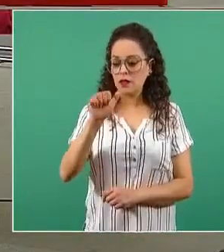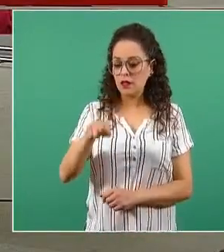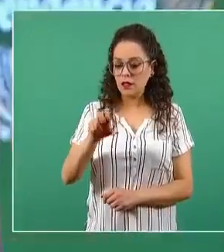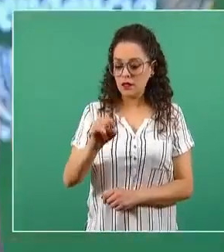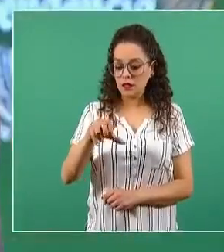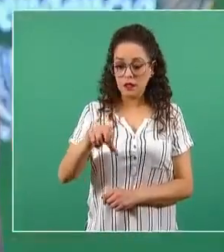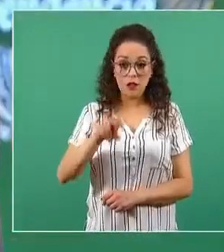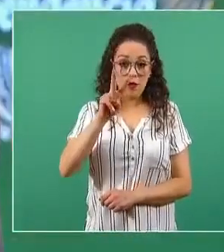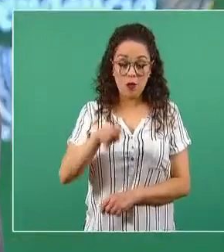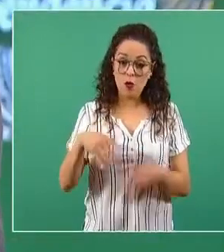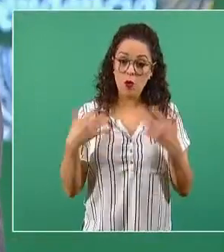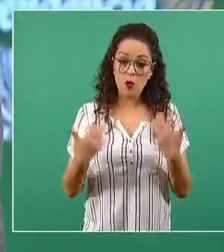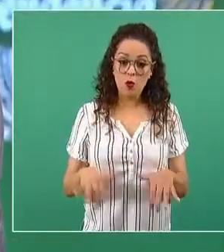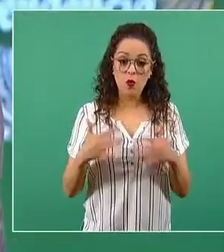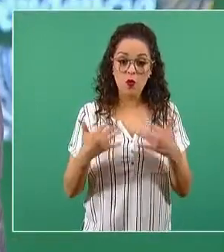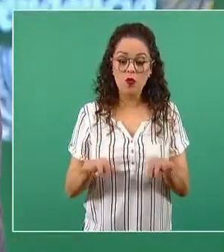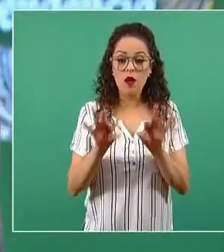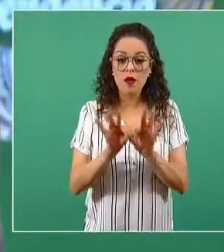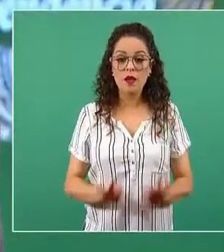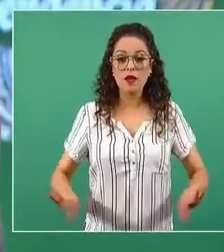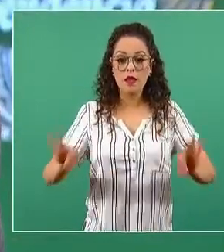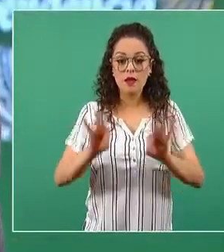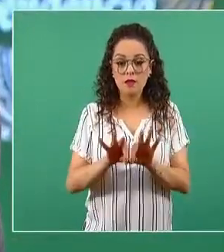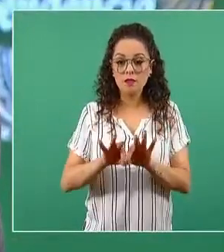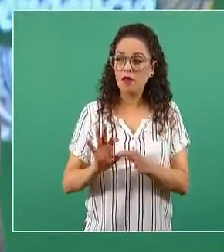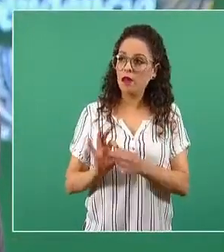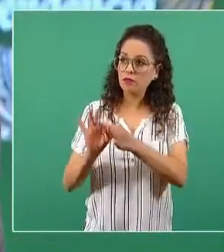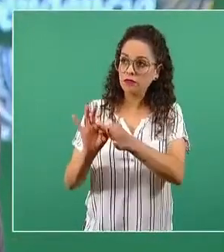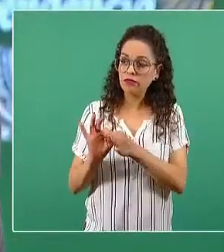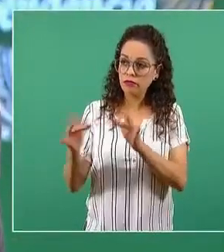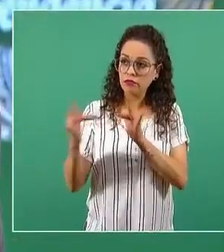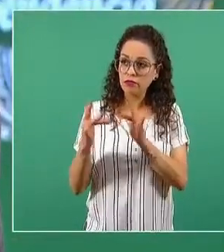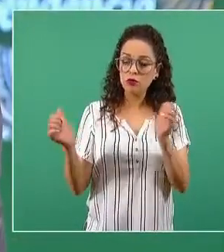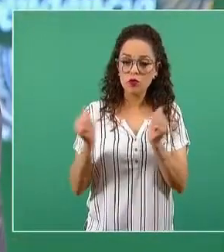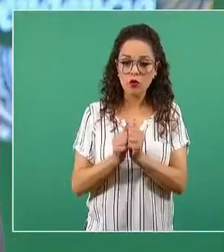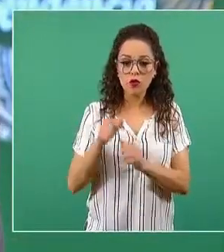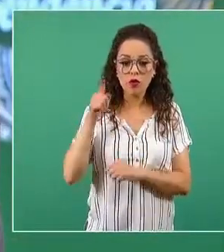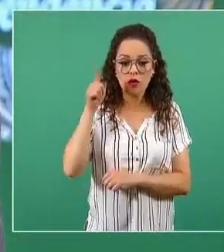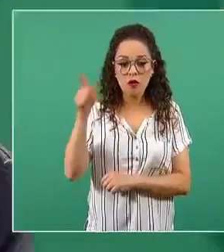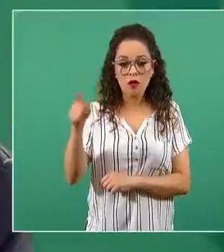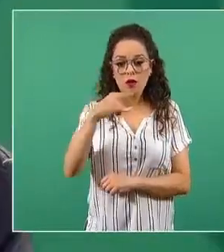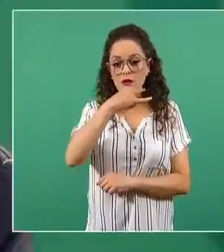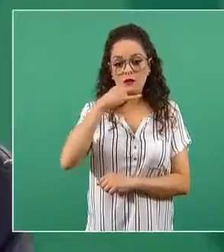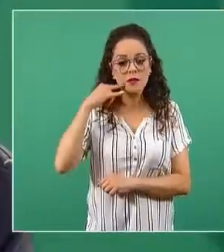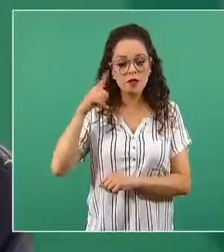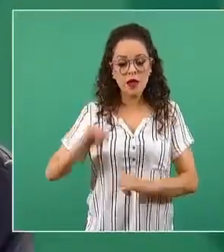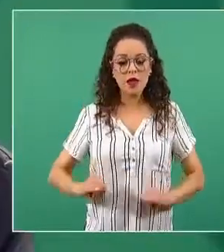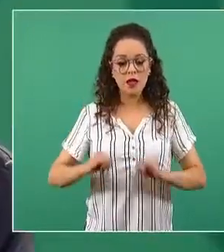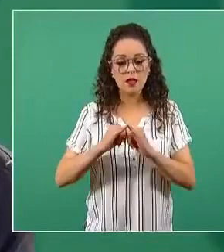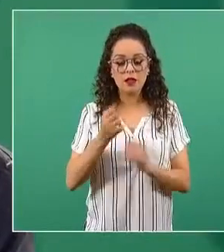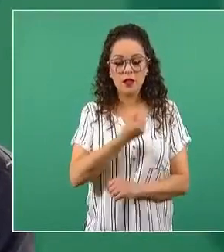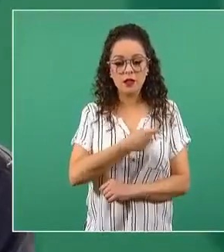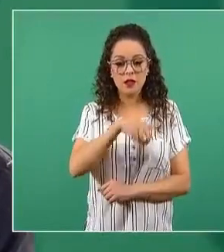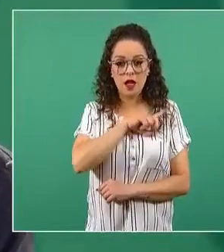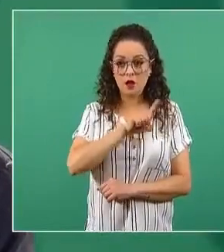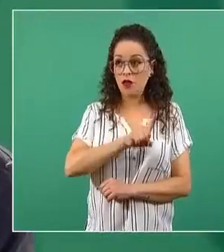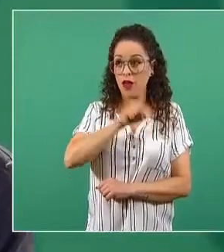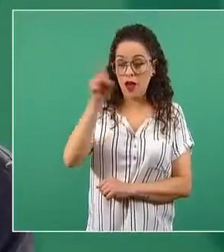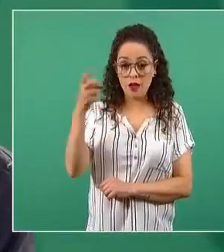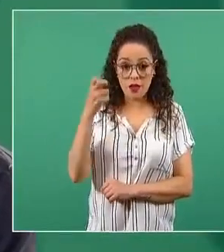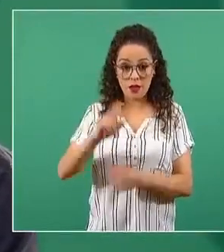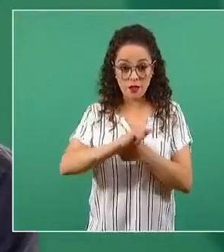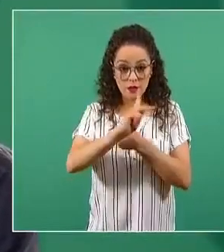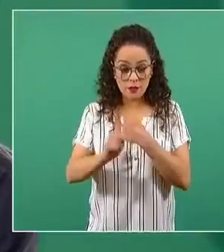lo valioso que fue el acercamiento con la Agencia de Regulación Sanitaria de Chile, el Instituto de Salud Pública de Chile, que tiene